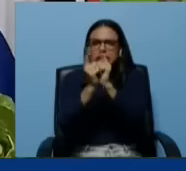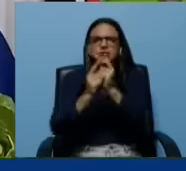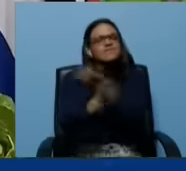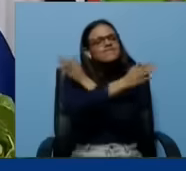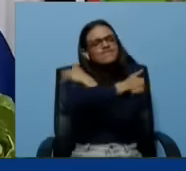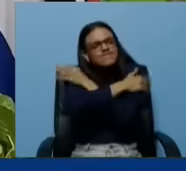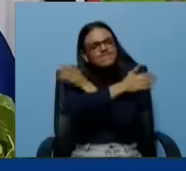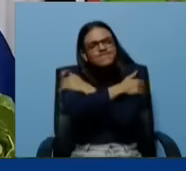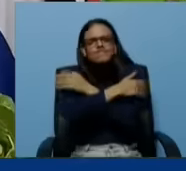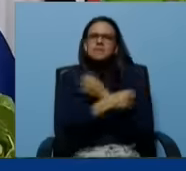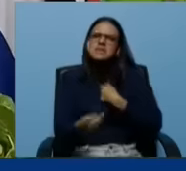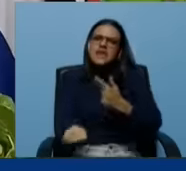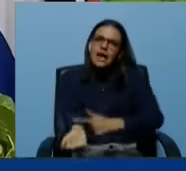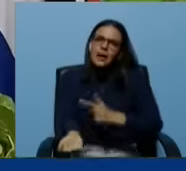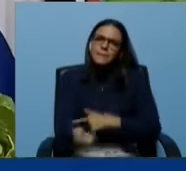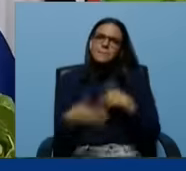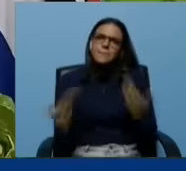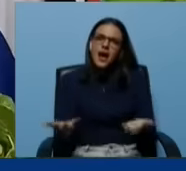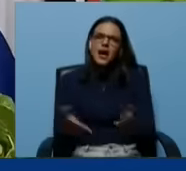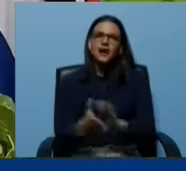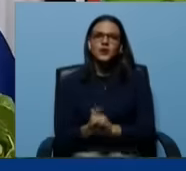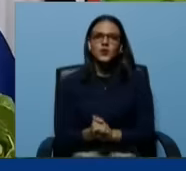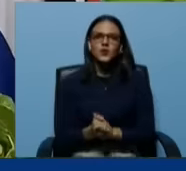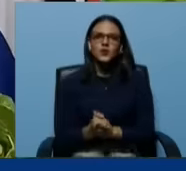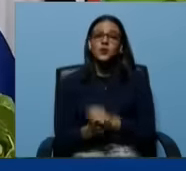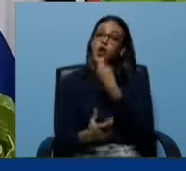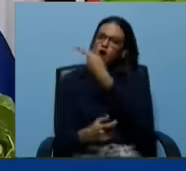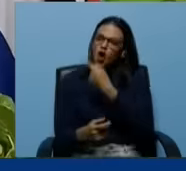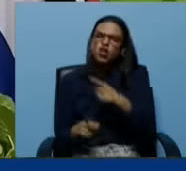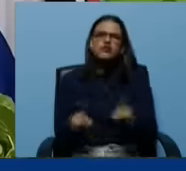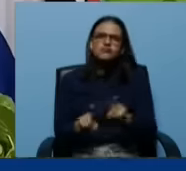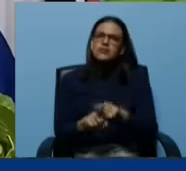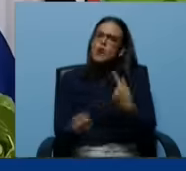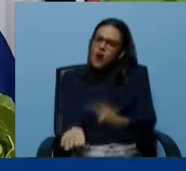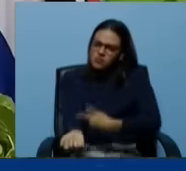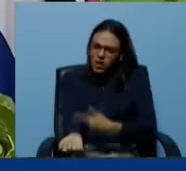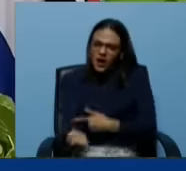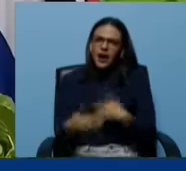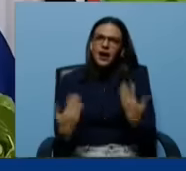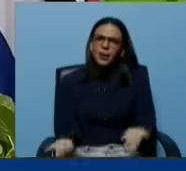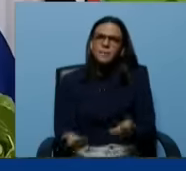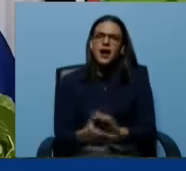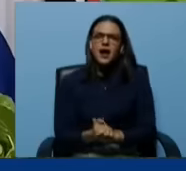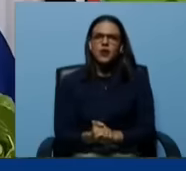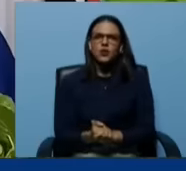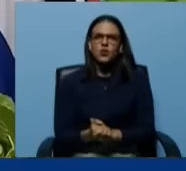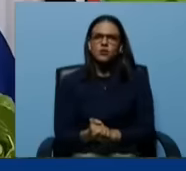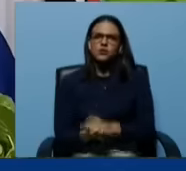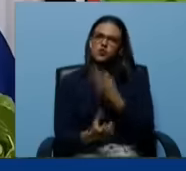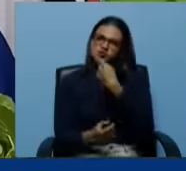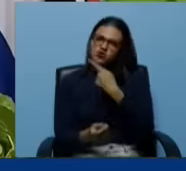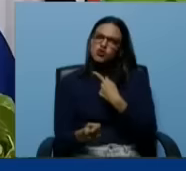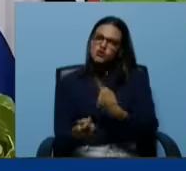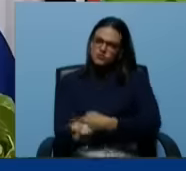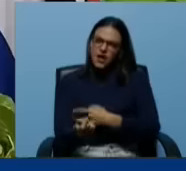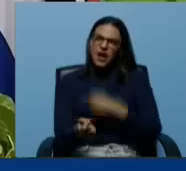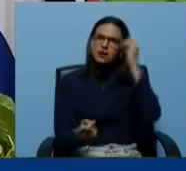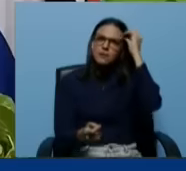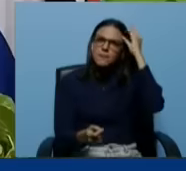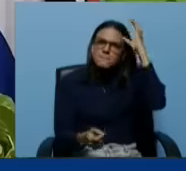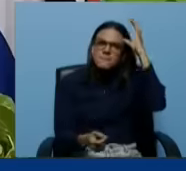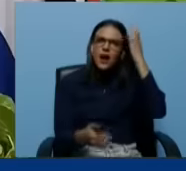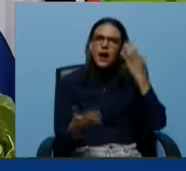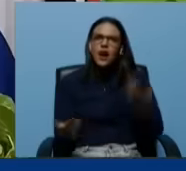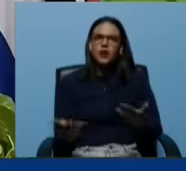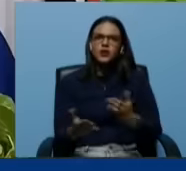y decirle hermano, que son hermanos, le dice, hermanos masones. Y esa